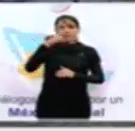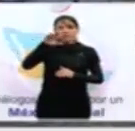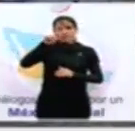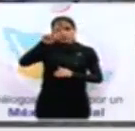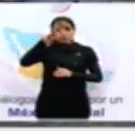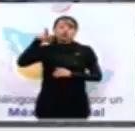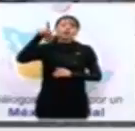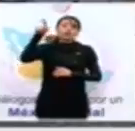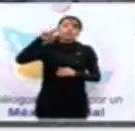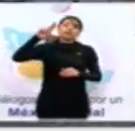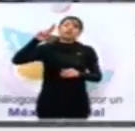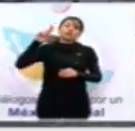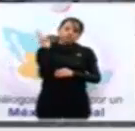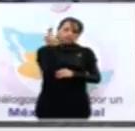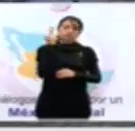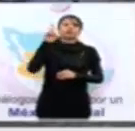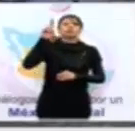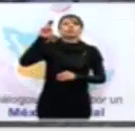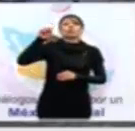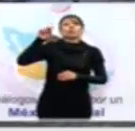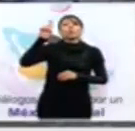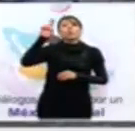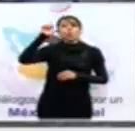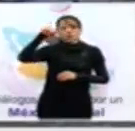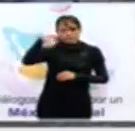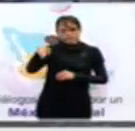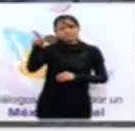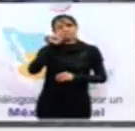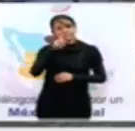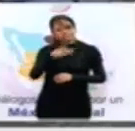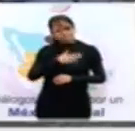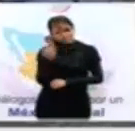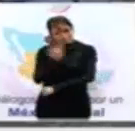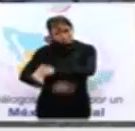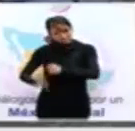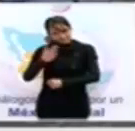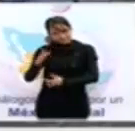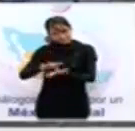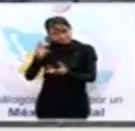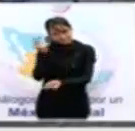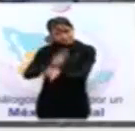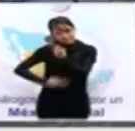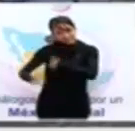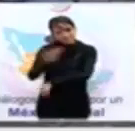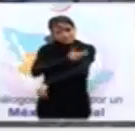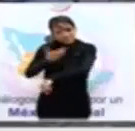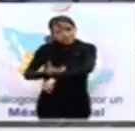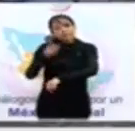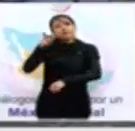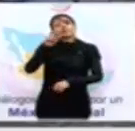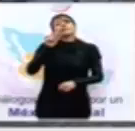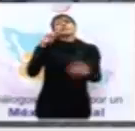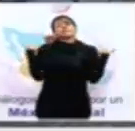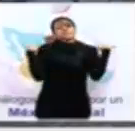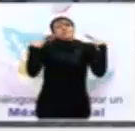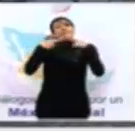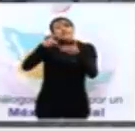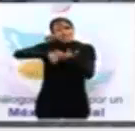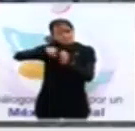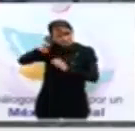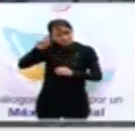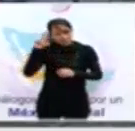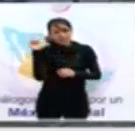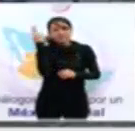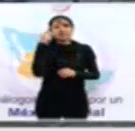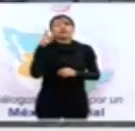Héctor Robles Berlanga, profesor investigador de la Universidad Autónoma Metropolitana. Gracias, buenas tardes. Profesor